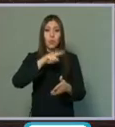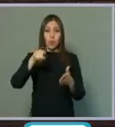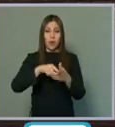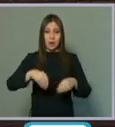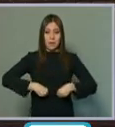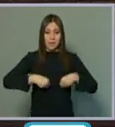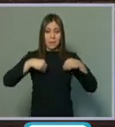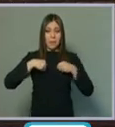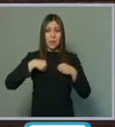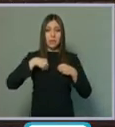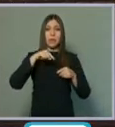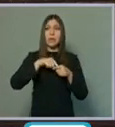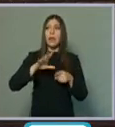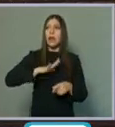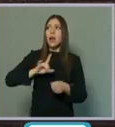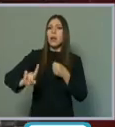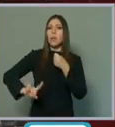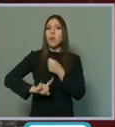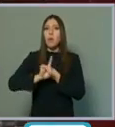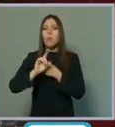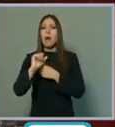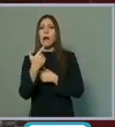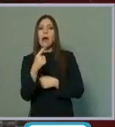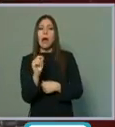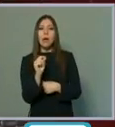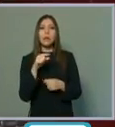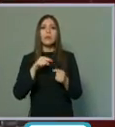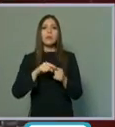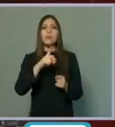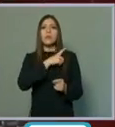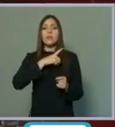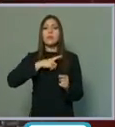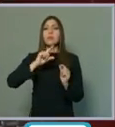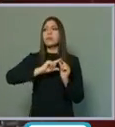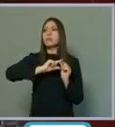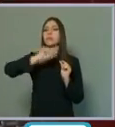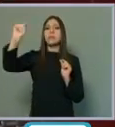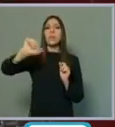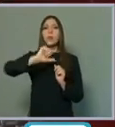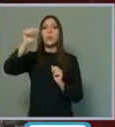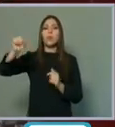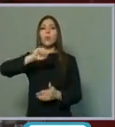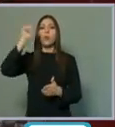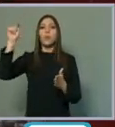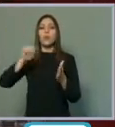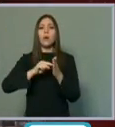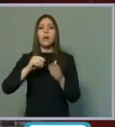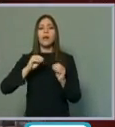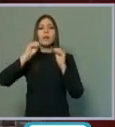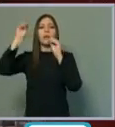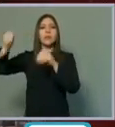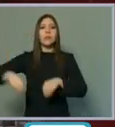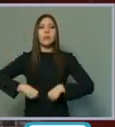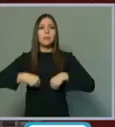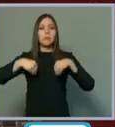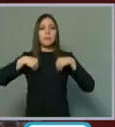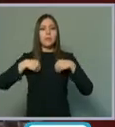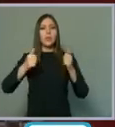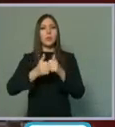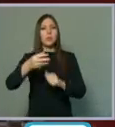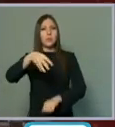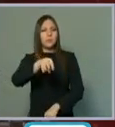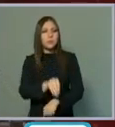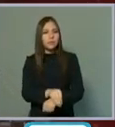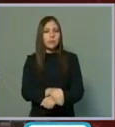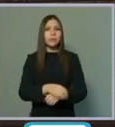o de residencia. Entonces, es un inmigrante, pero que está en una situación pues, más urgente de atención. Ok, perfecto.